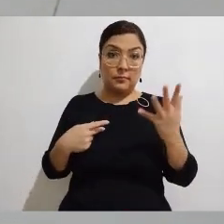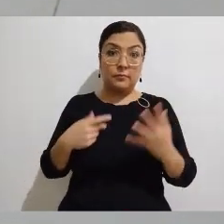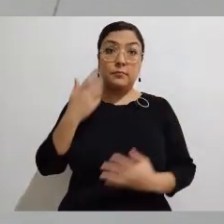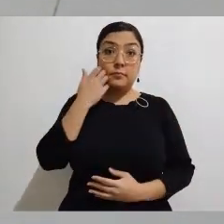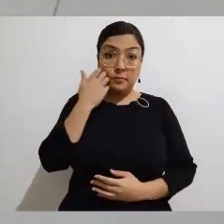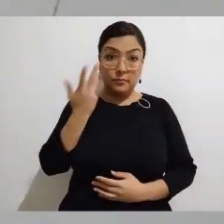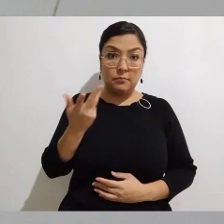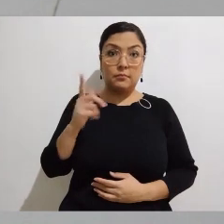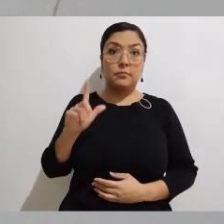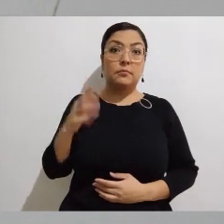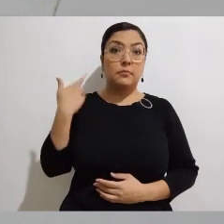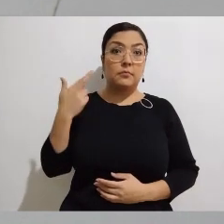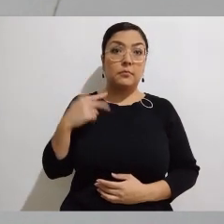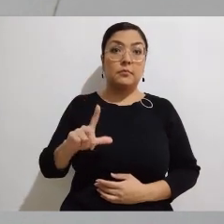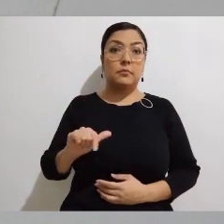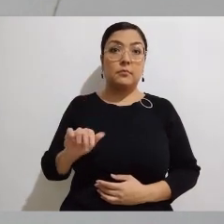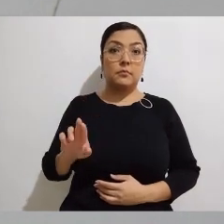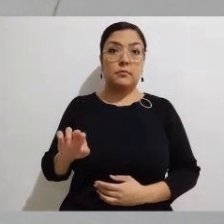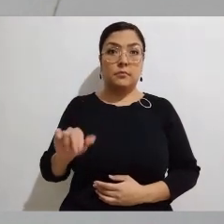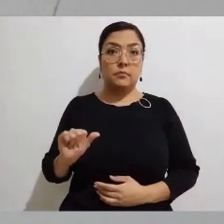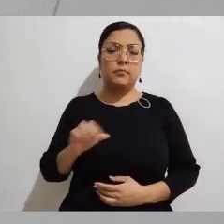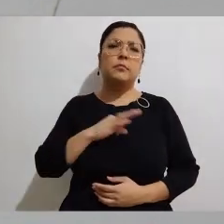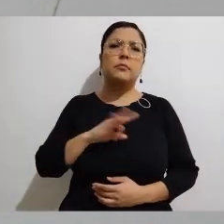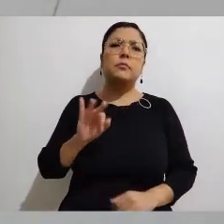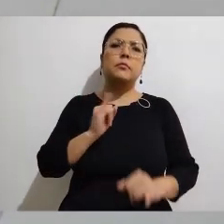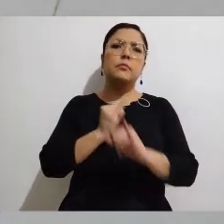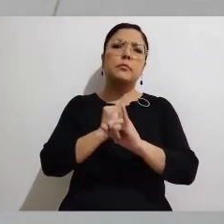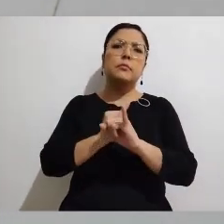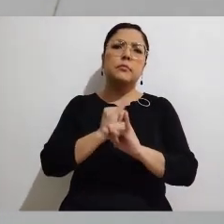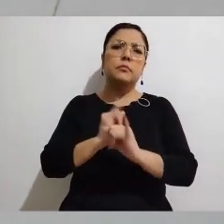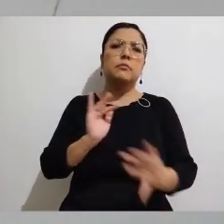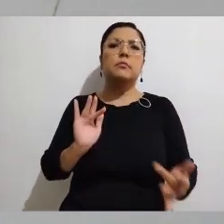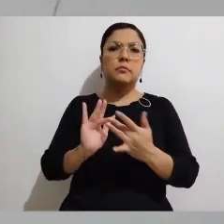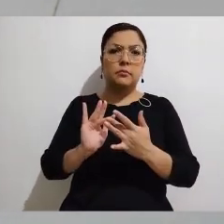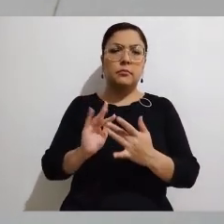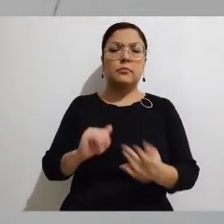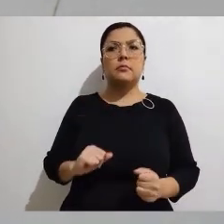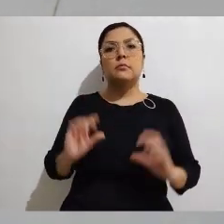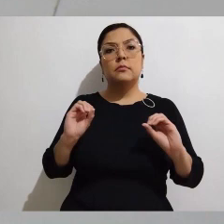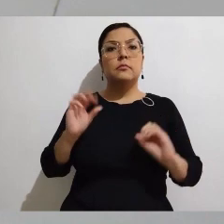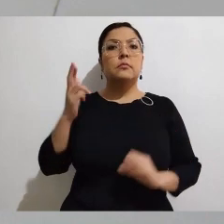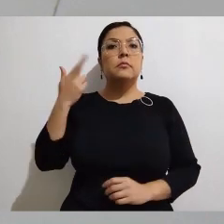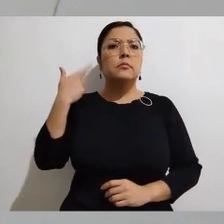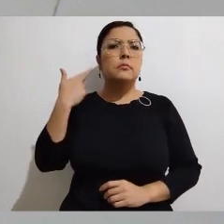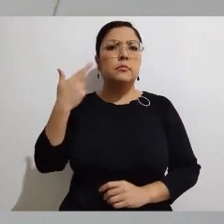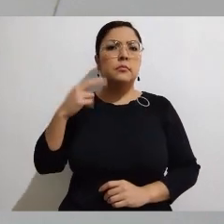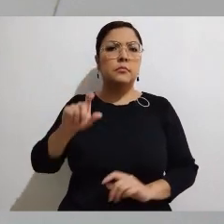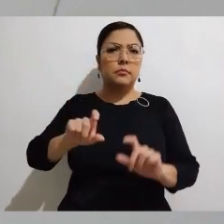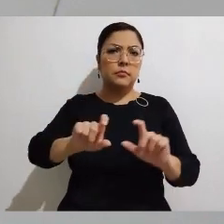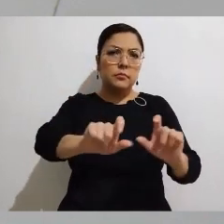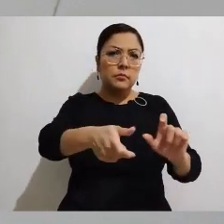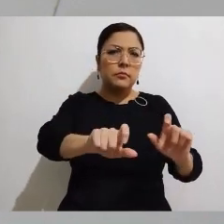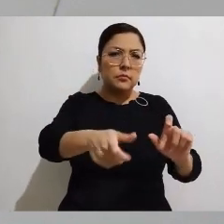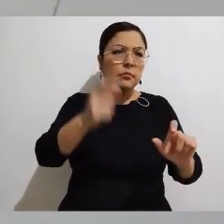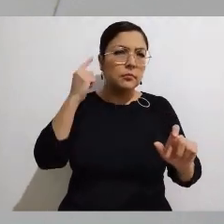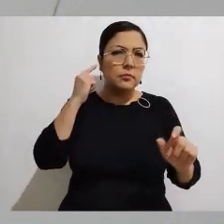que pueden verlo a través de las redes sociales del instituto y a través de muchas estaciones de radio que nos hacen favor de